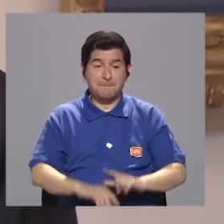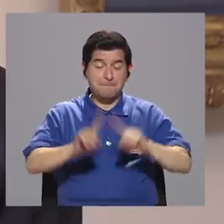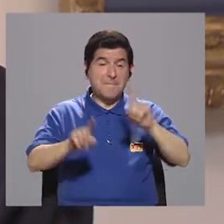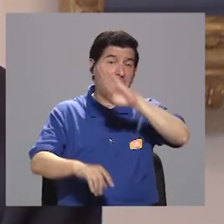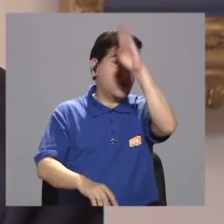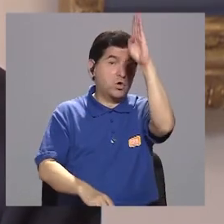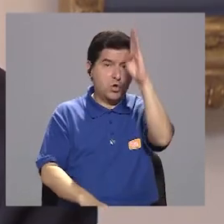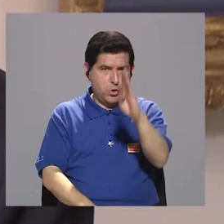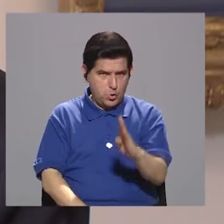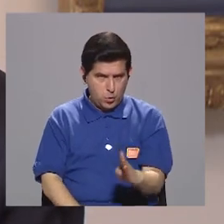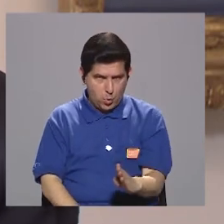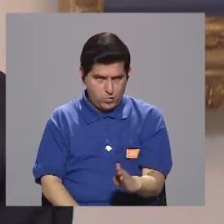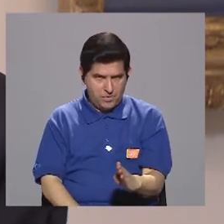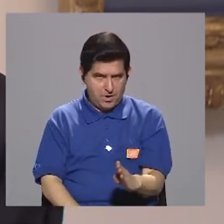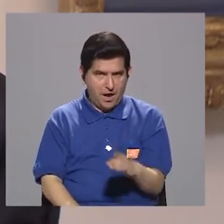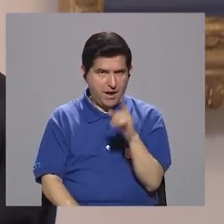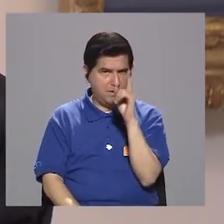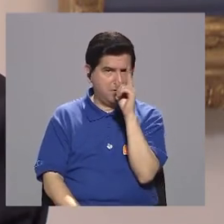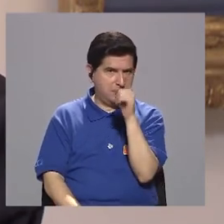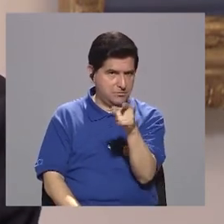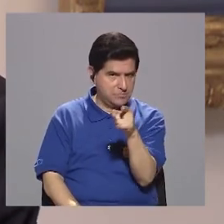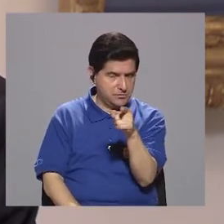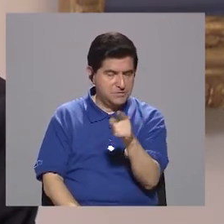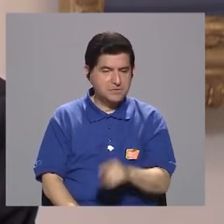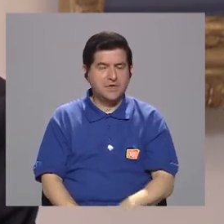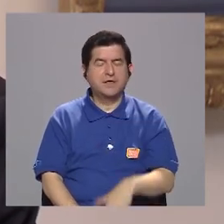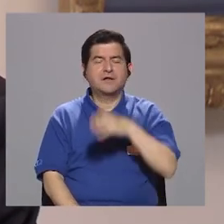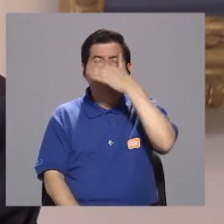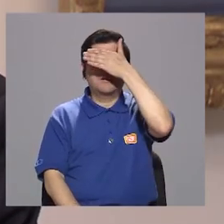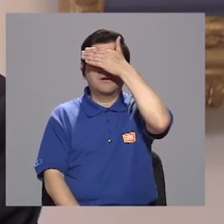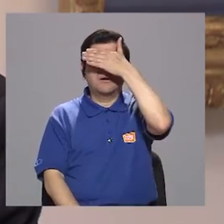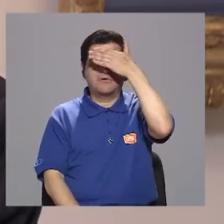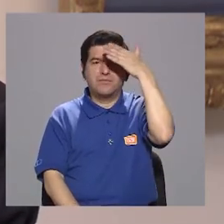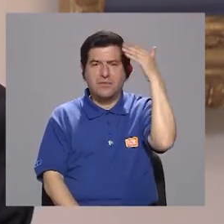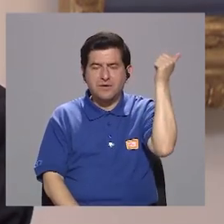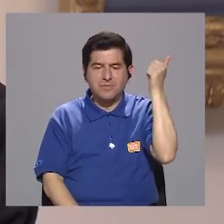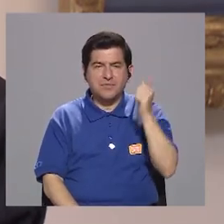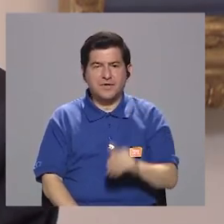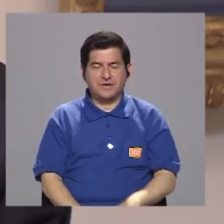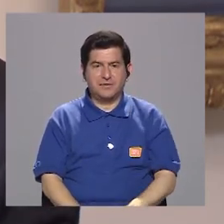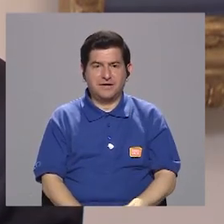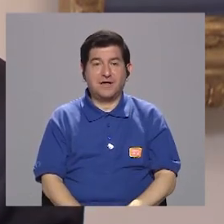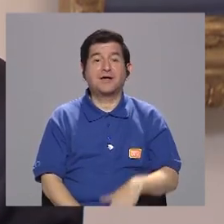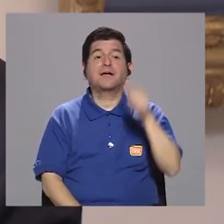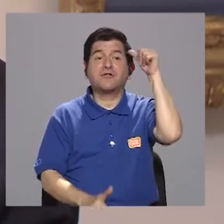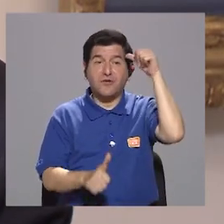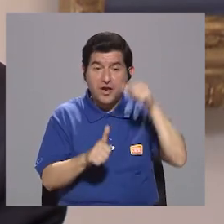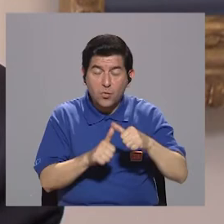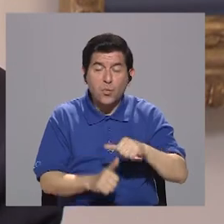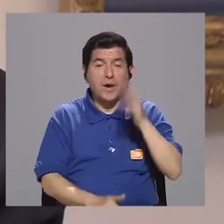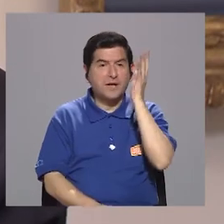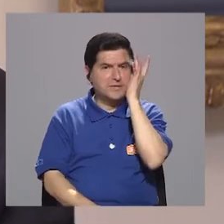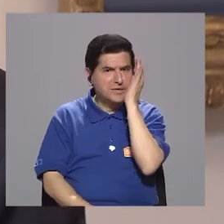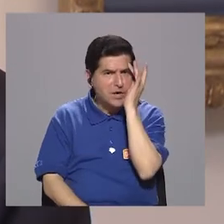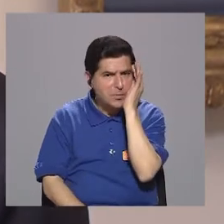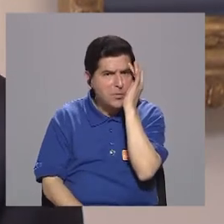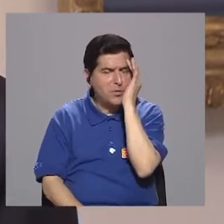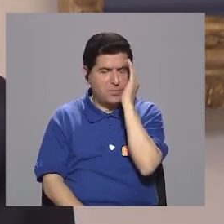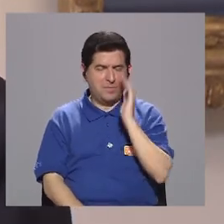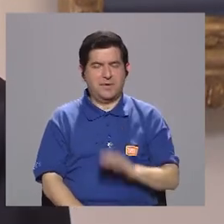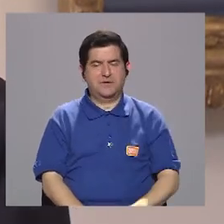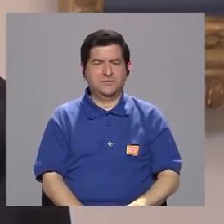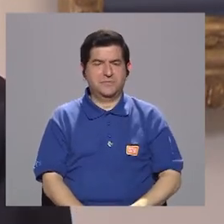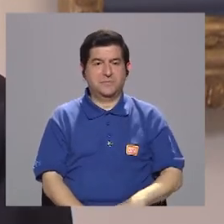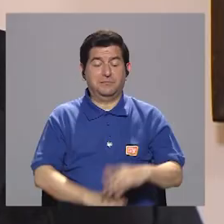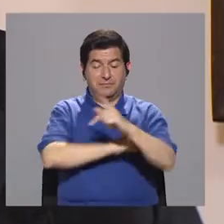Pero que nunca dejara de tener la preocupación por mi país y el contribuir con mi